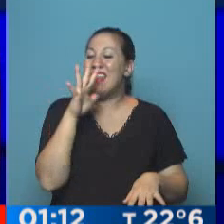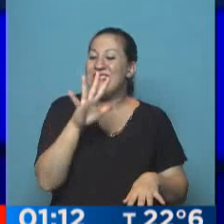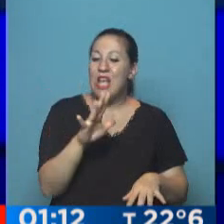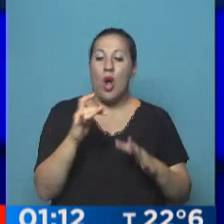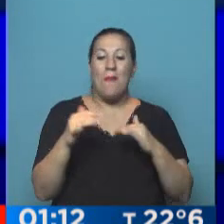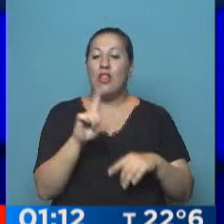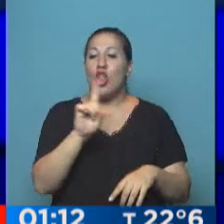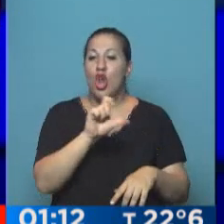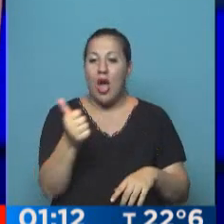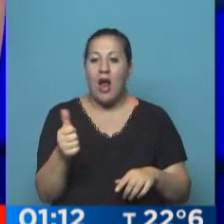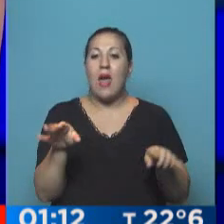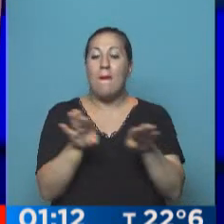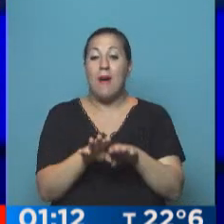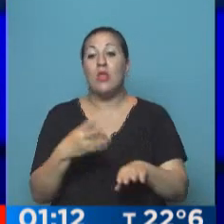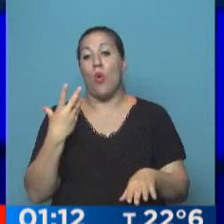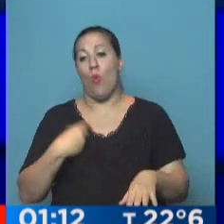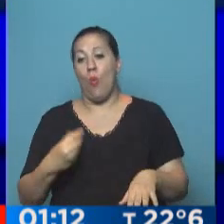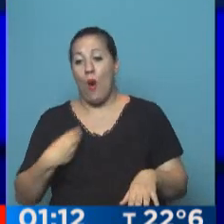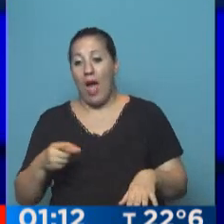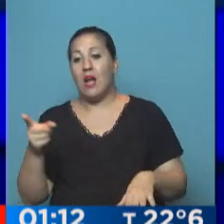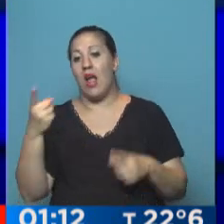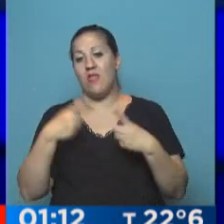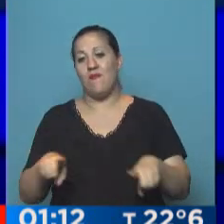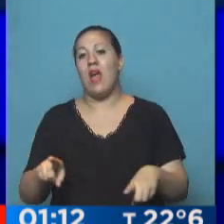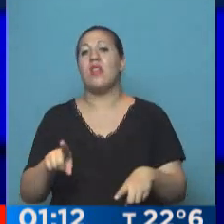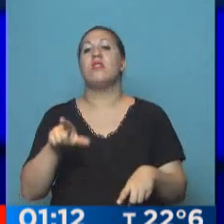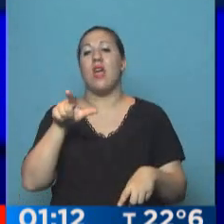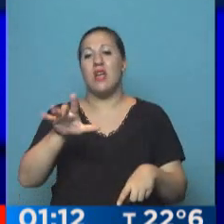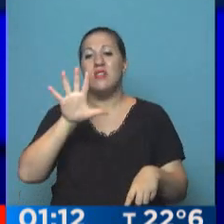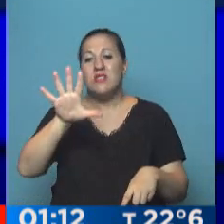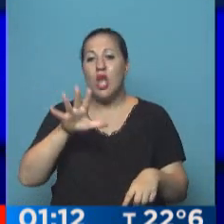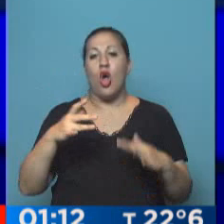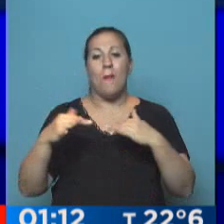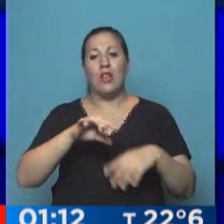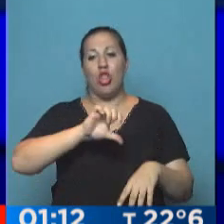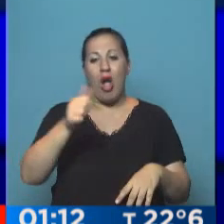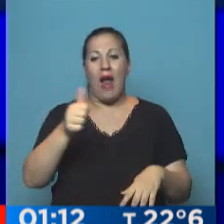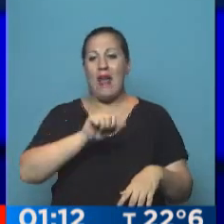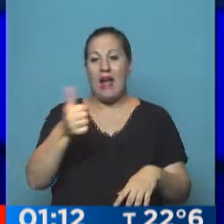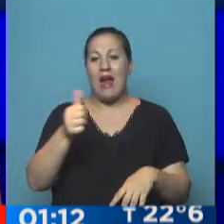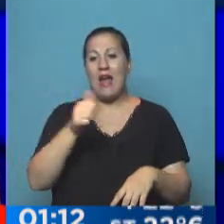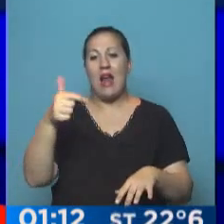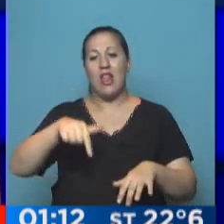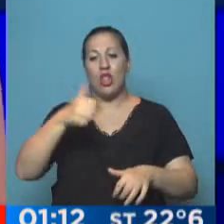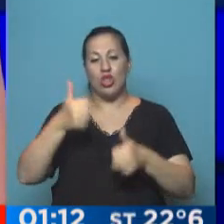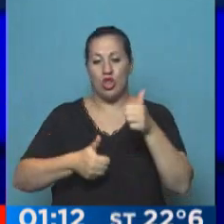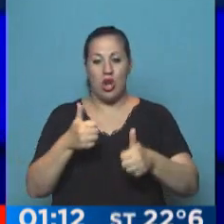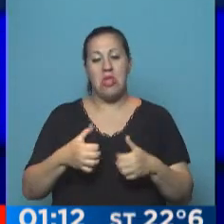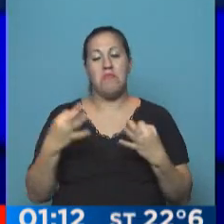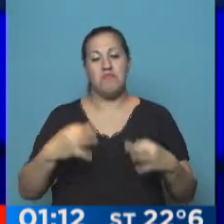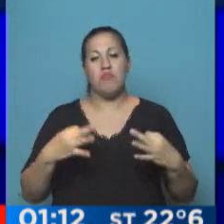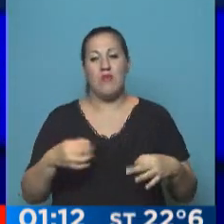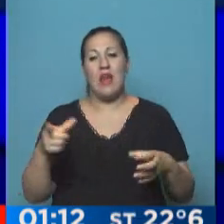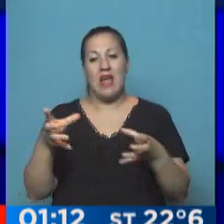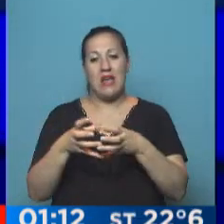todos. Por el contrario, Huracán ha terminado con 5 partidos invictos este torneo, esta Copa Sudamericana. Más que meritorio entonces para